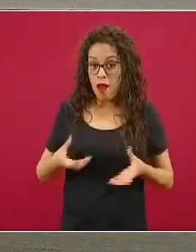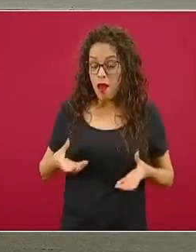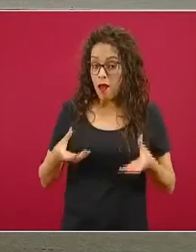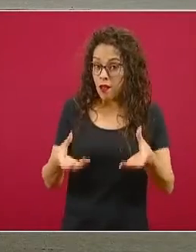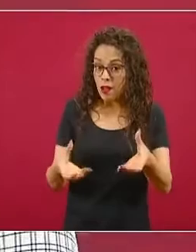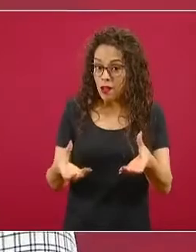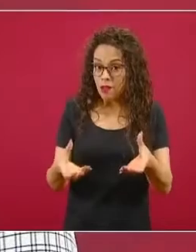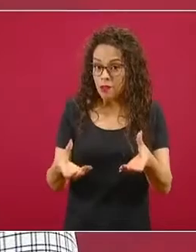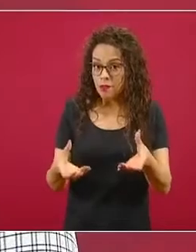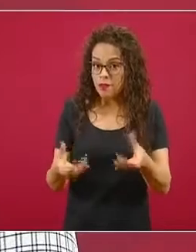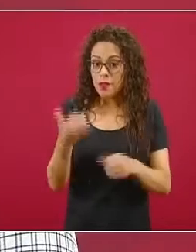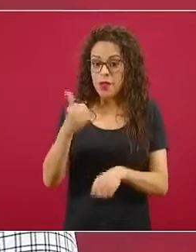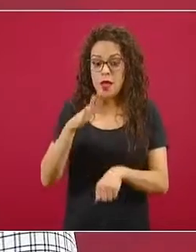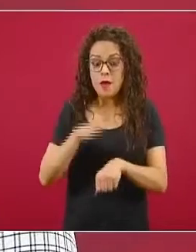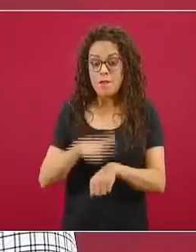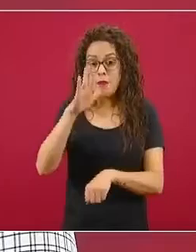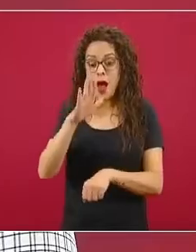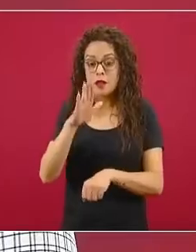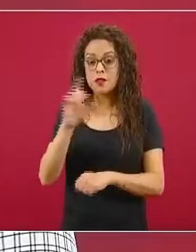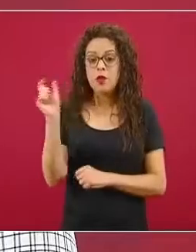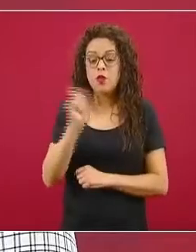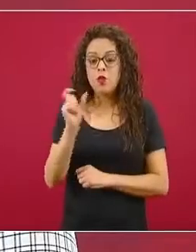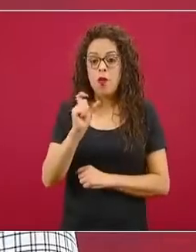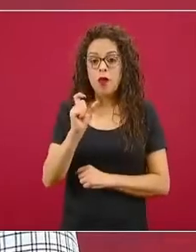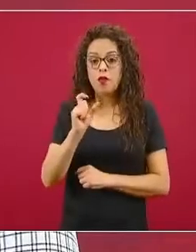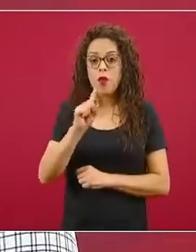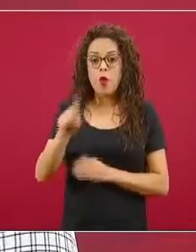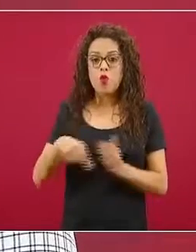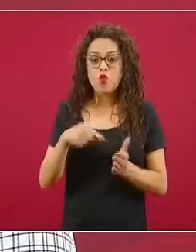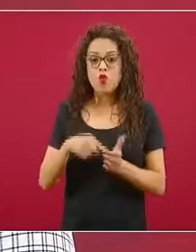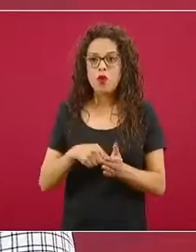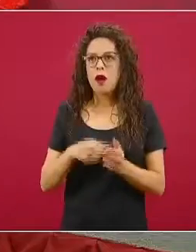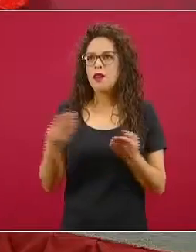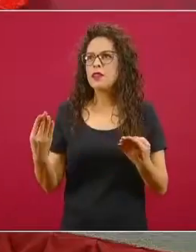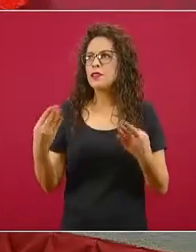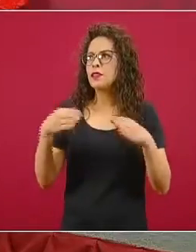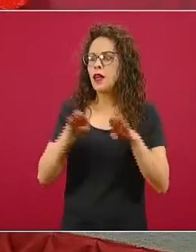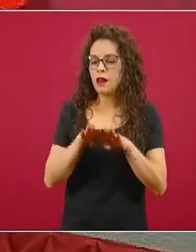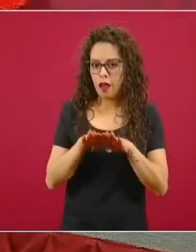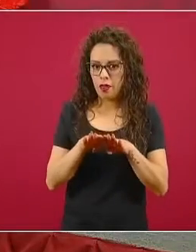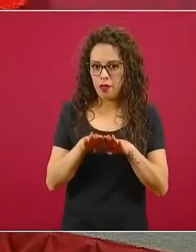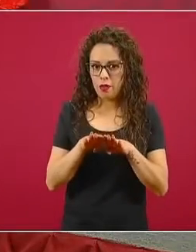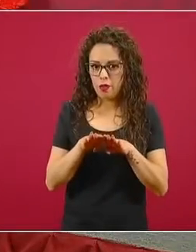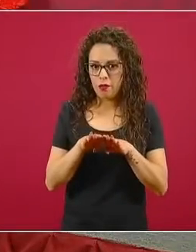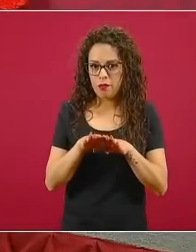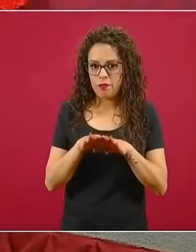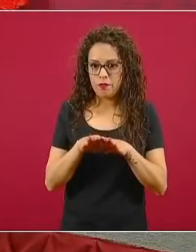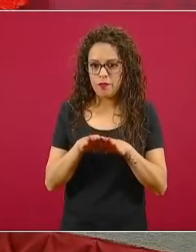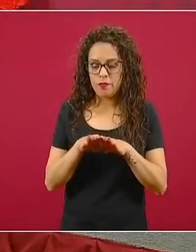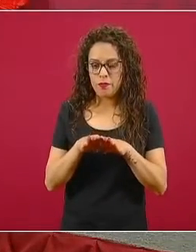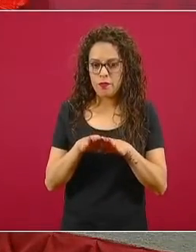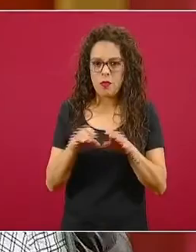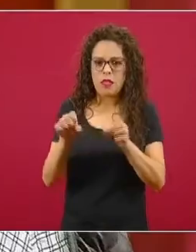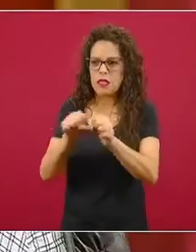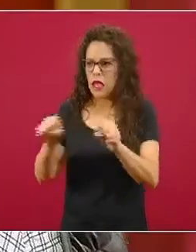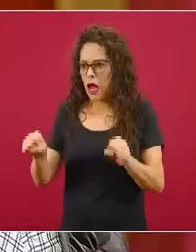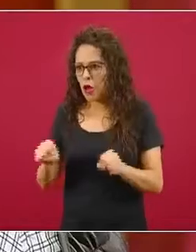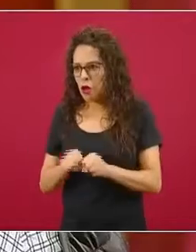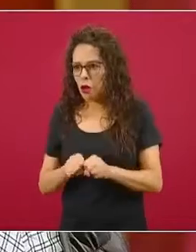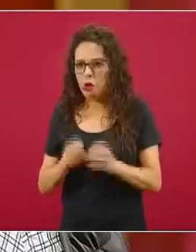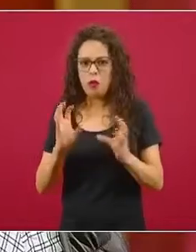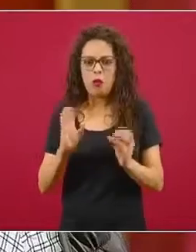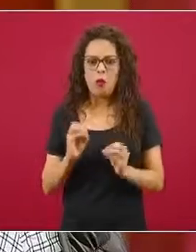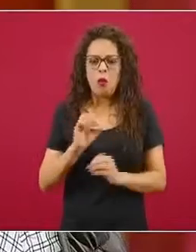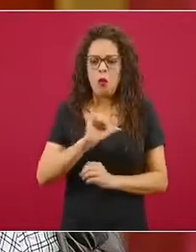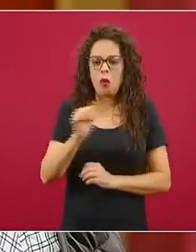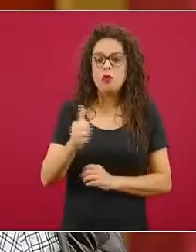públicos, sobre todo cuando sea en espacios cerrados, en donde la ventilación a lo mejor no es